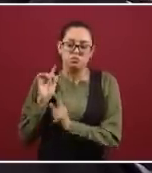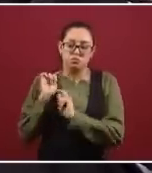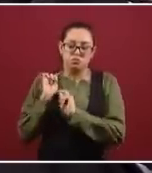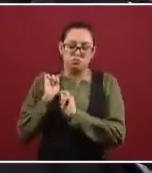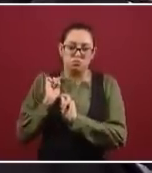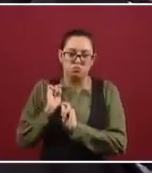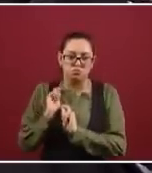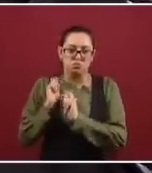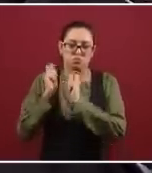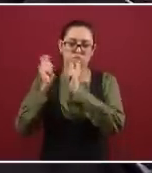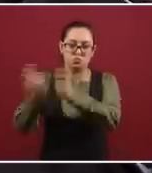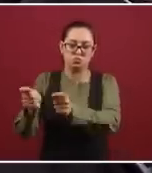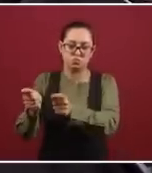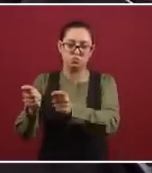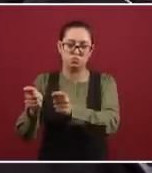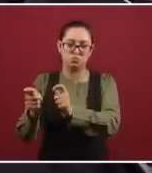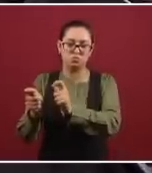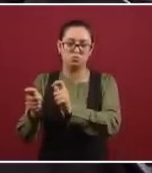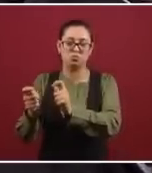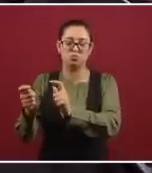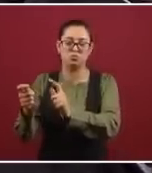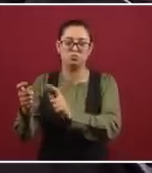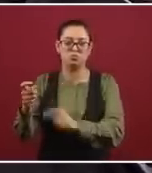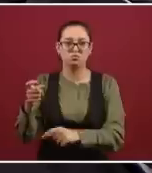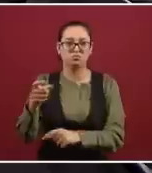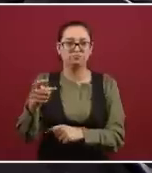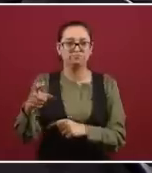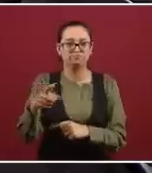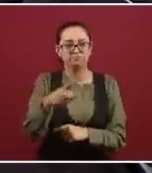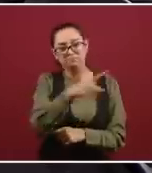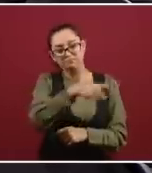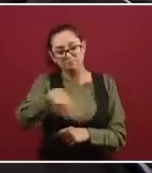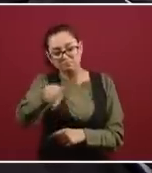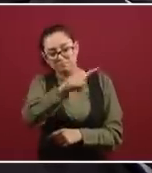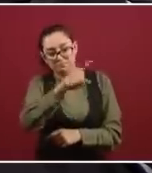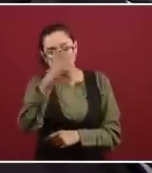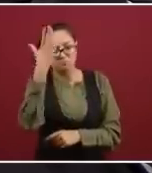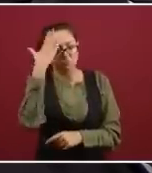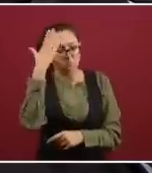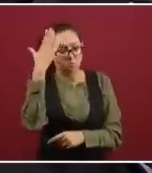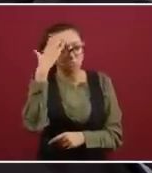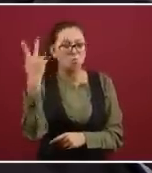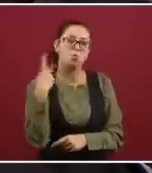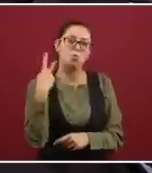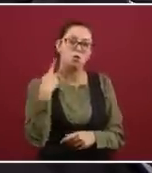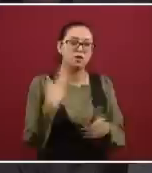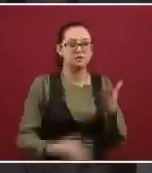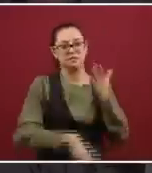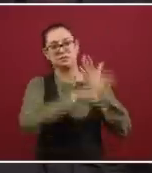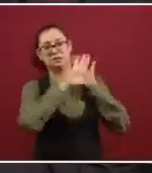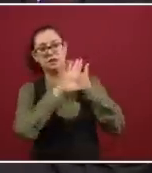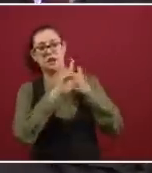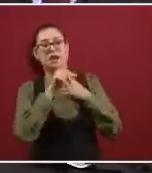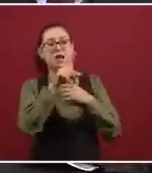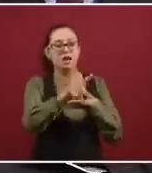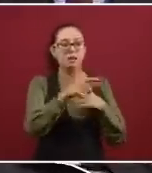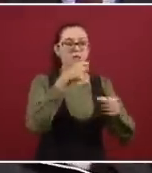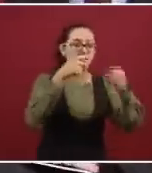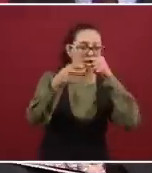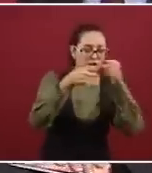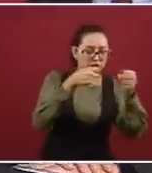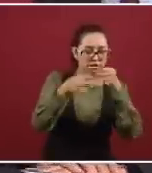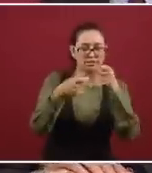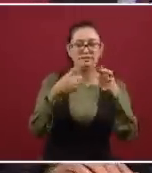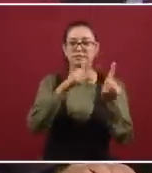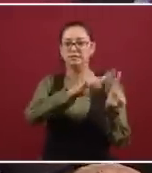comisionada a espiar a dirigentes políticos, a periodistas,